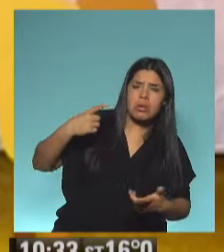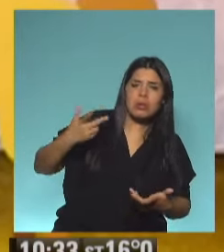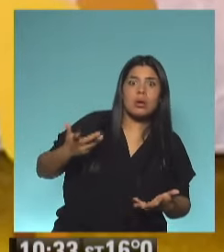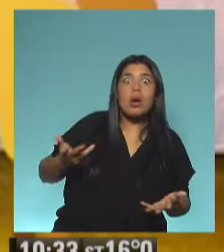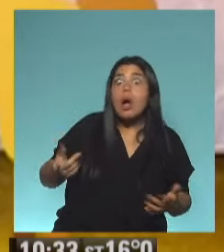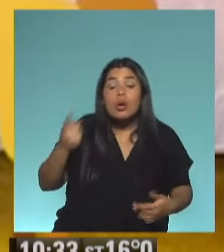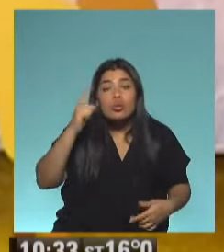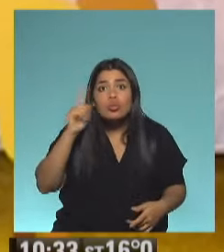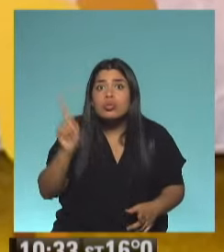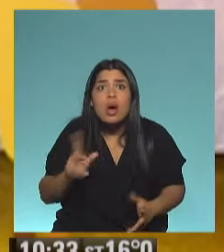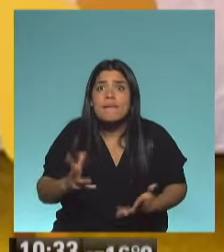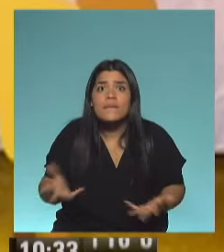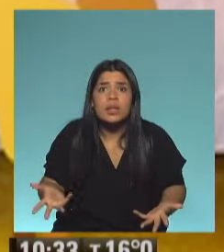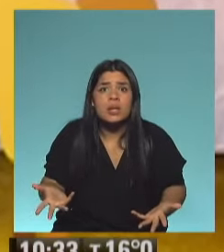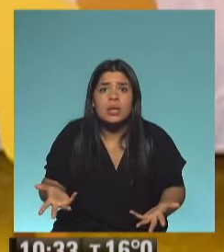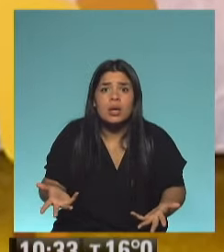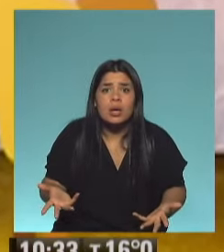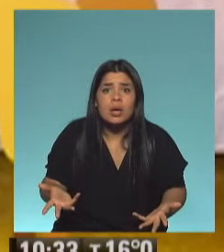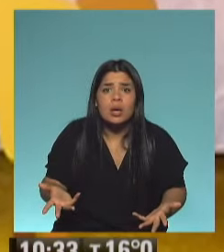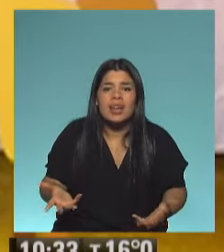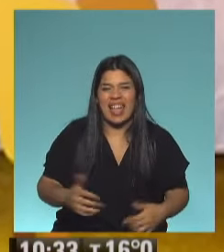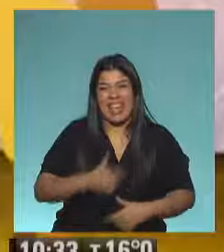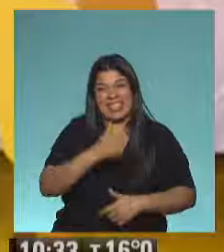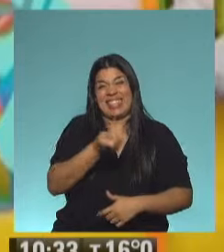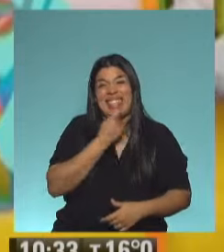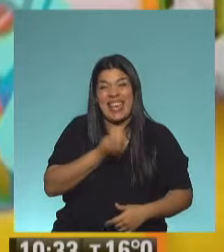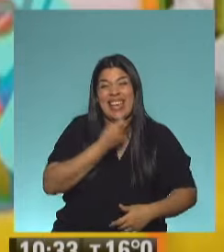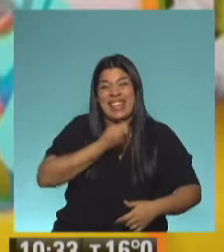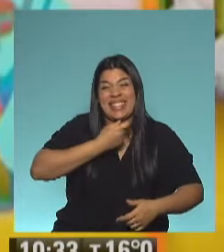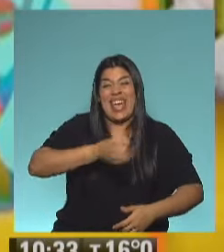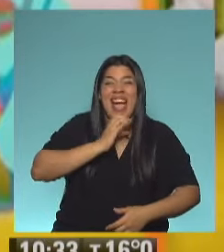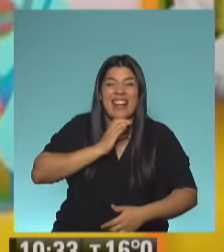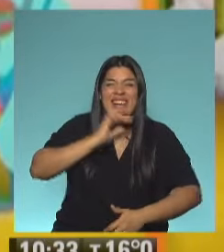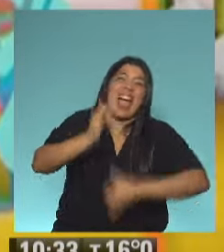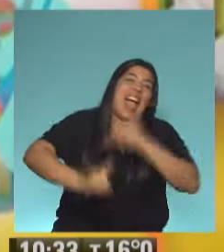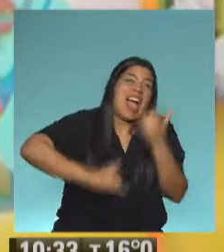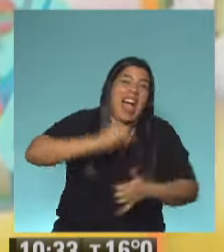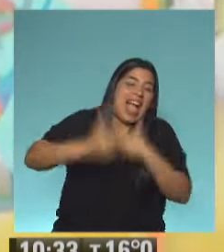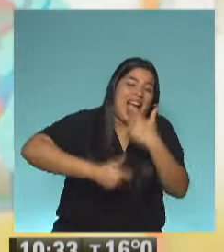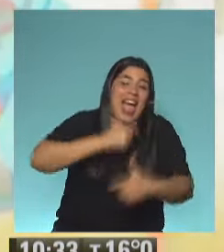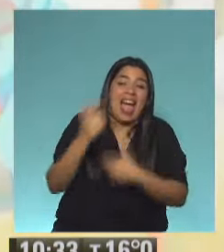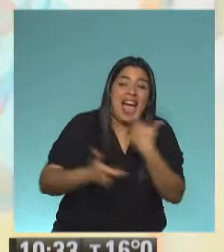tu mamá te iba a retar! ¡Chiste! ¡Chiste! ¡Guerra de harina!